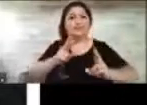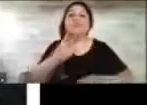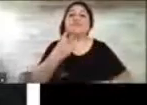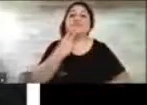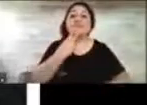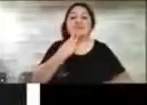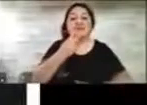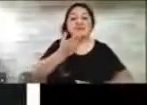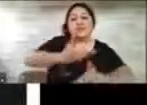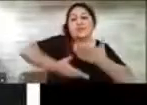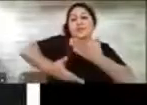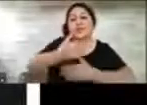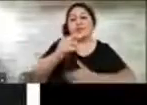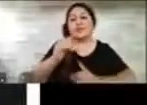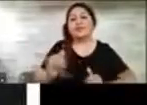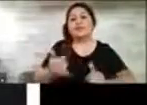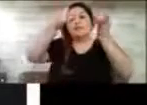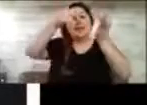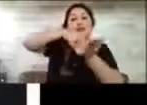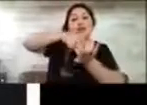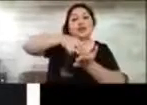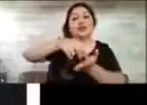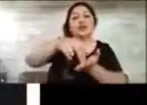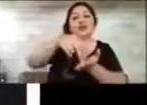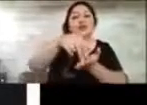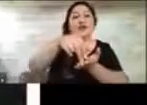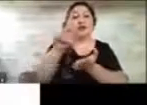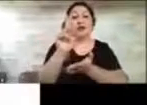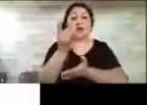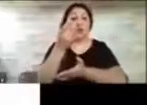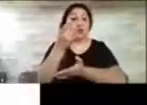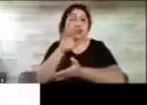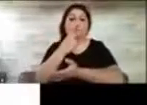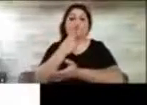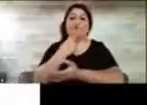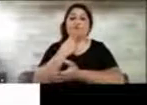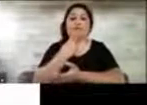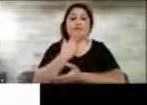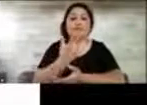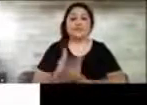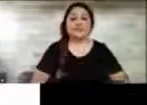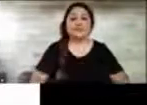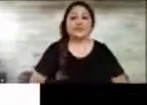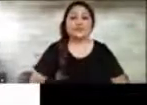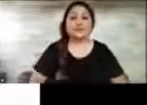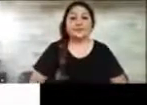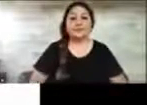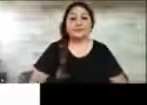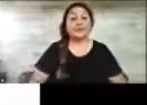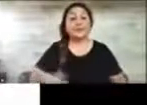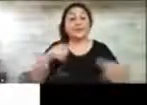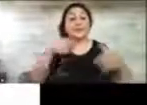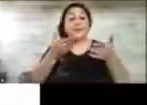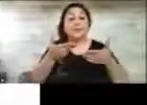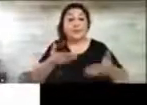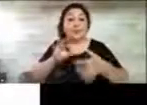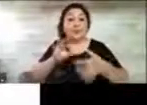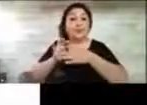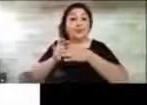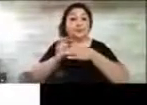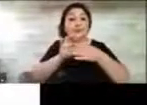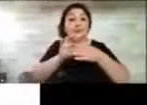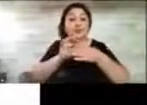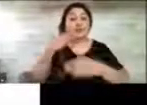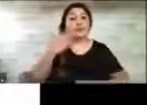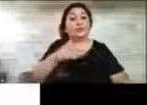ella, a disfrutarla, a recorrerla, y no solamente a habitarla. Y en ese sentido es importante mencionar